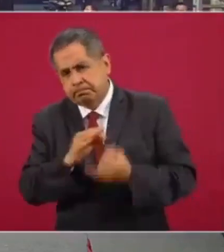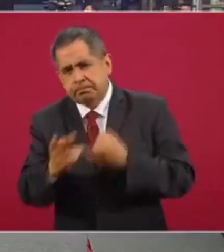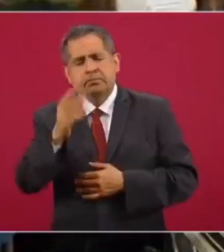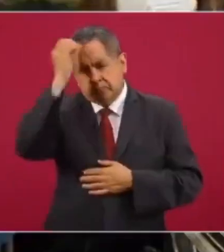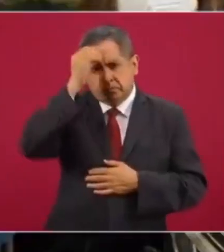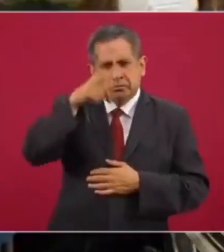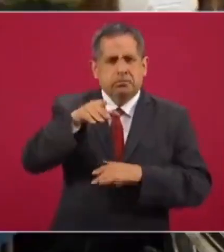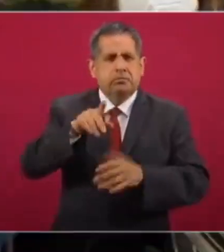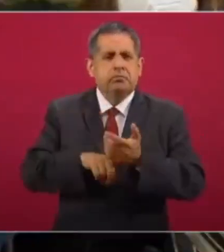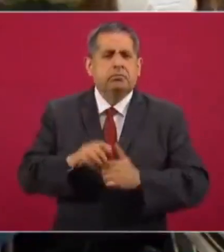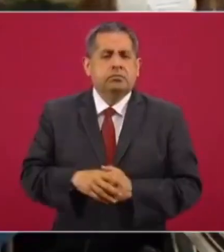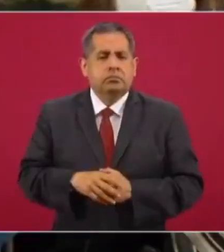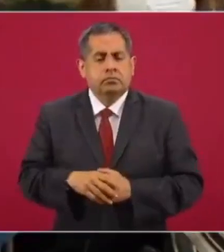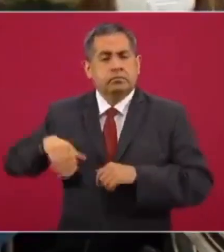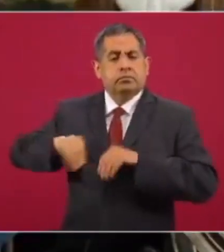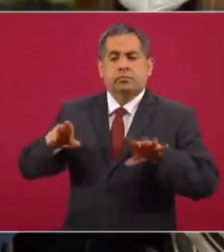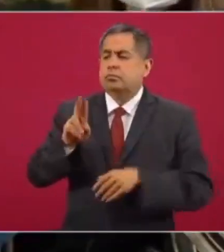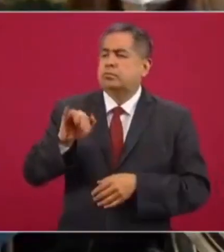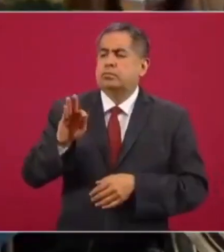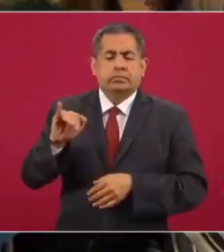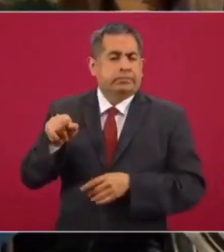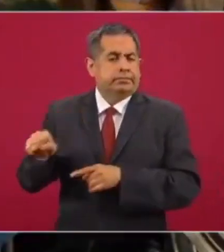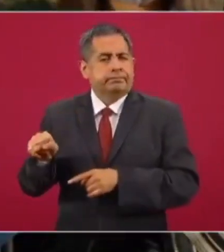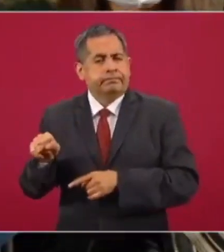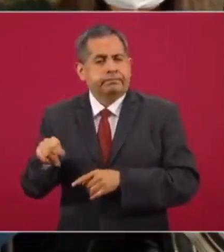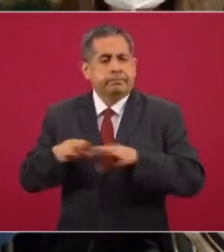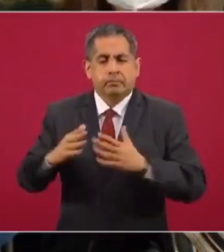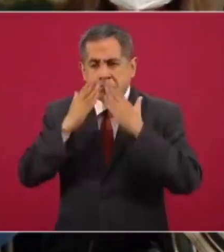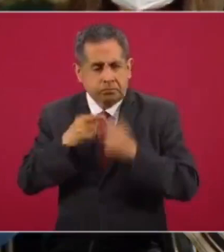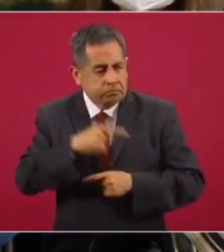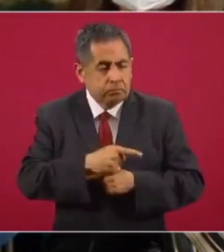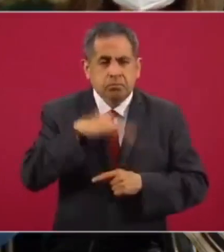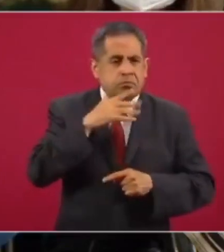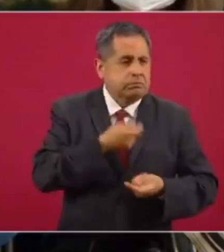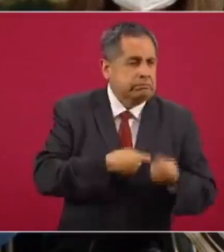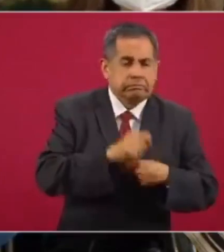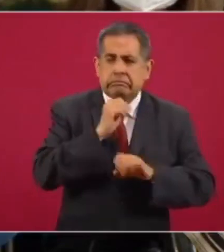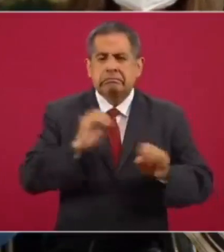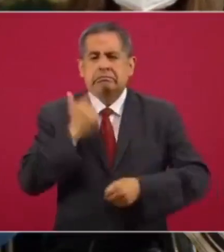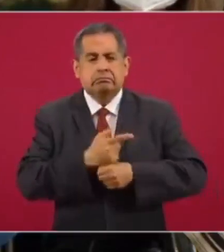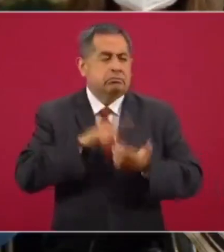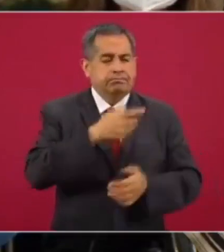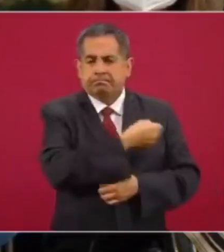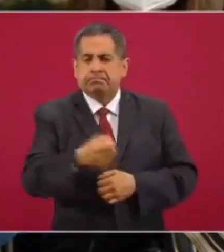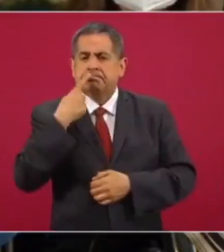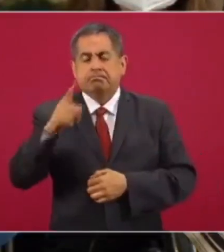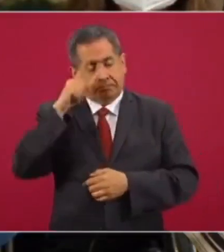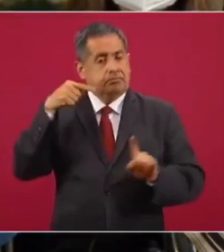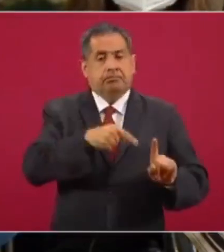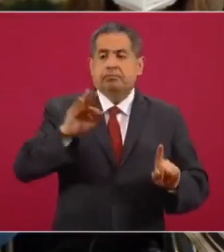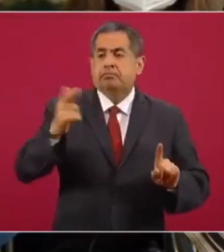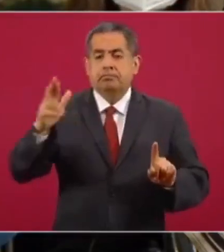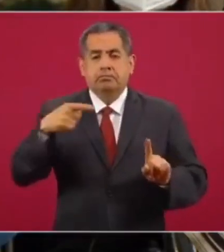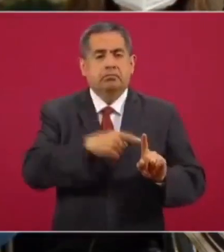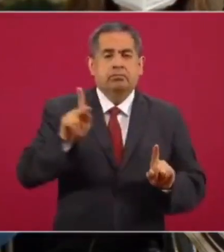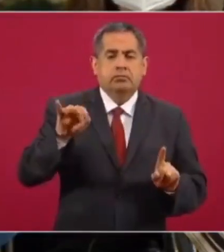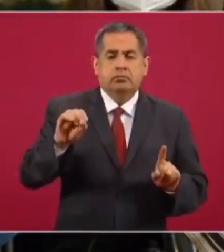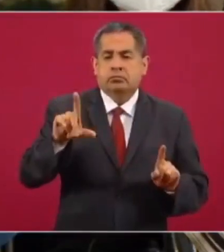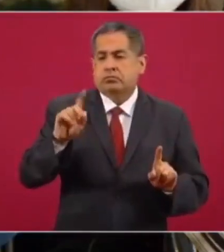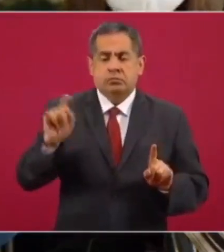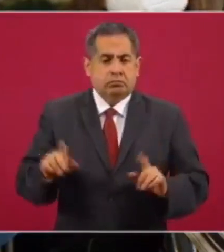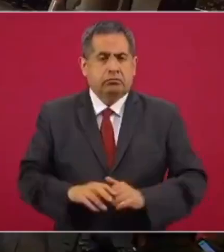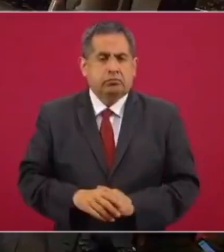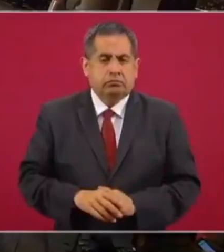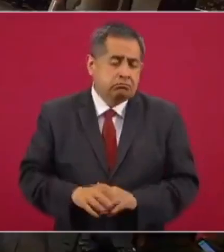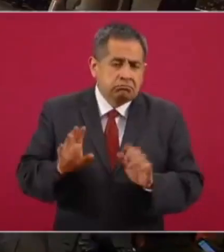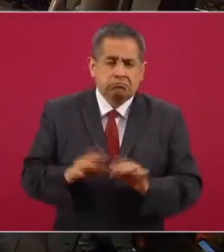Conocer su opinión acerca de esto, de lo que dio a conocer la Unidad de Inteligencia Financiera, quien informó que no se encontró indicios de lavado de dinero o triangulación de recursos que motivan la presentación de una denuncia en la Fiscalía sobre Pío López Obrador,